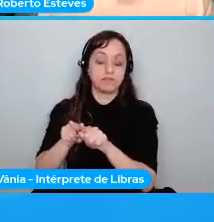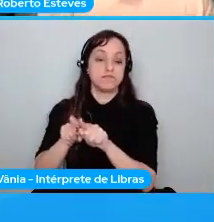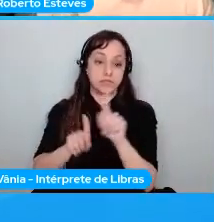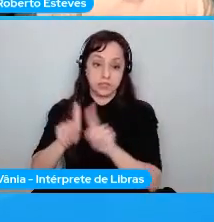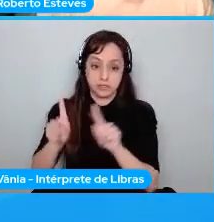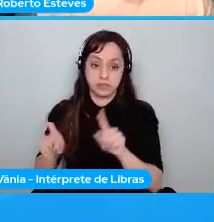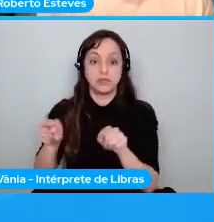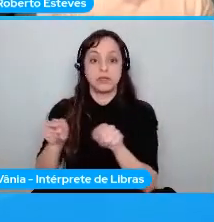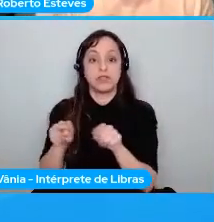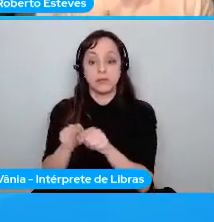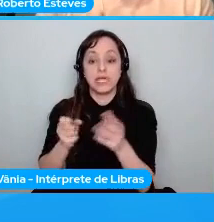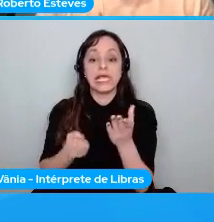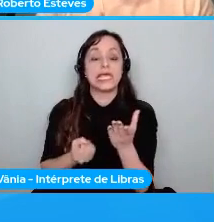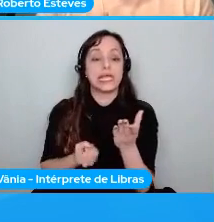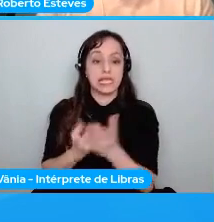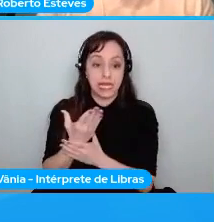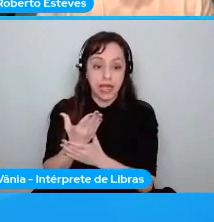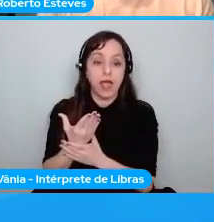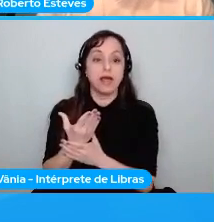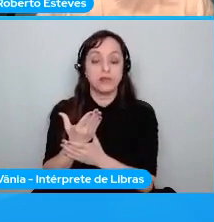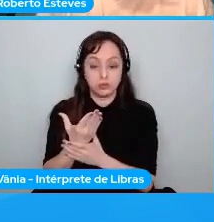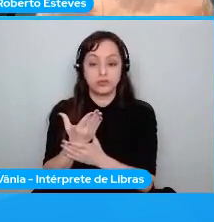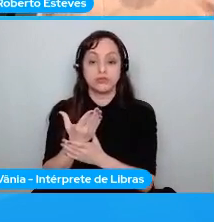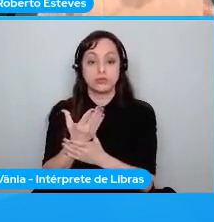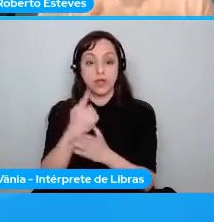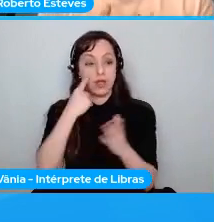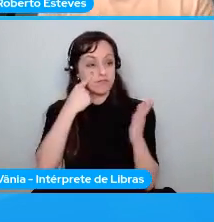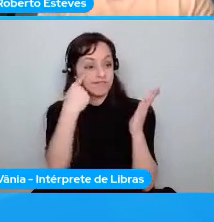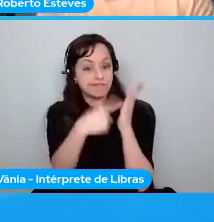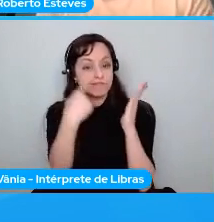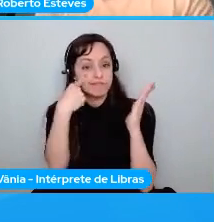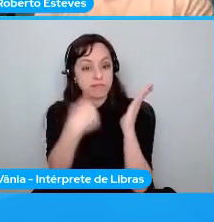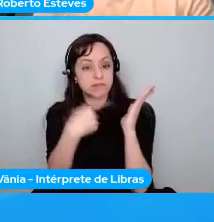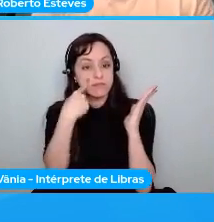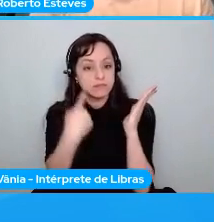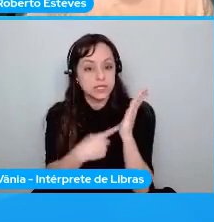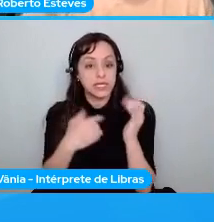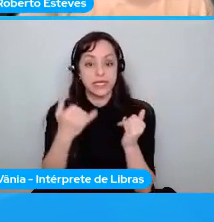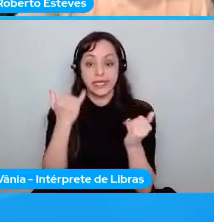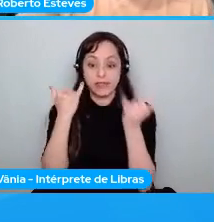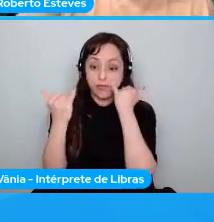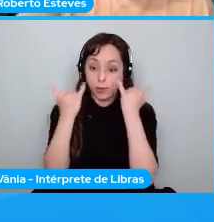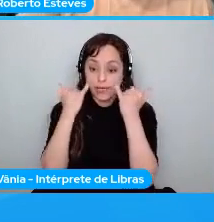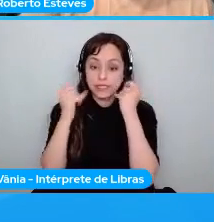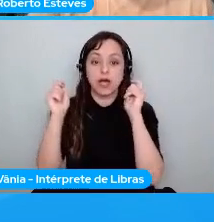identificadores, ¿verdad? Se pueden crear identificadores para que la información pueda clasificarse y compartirse.